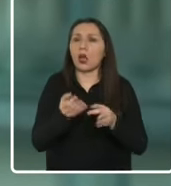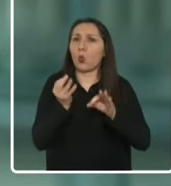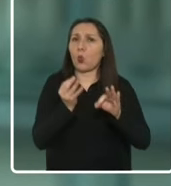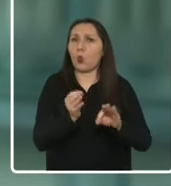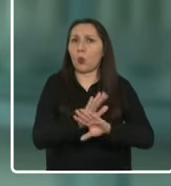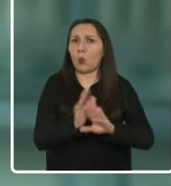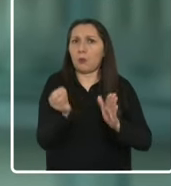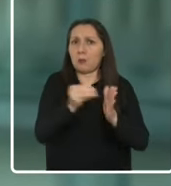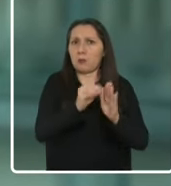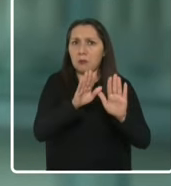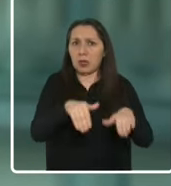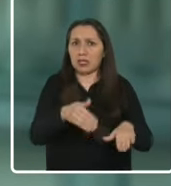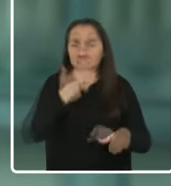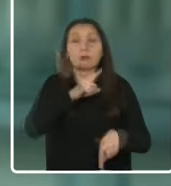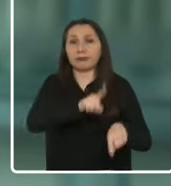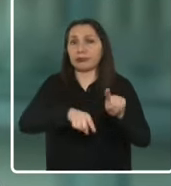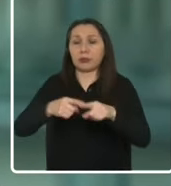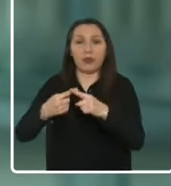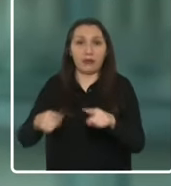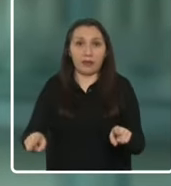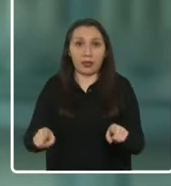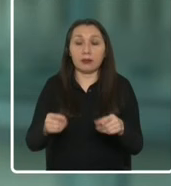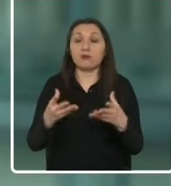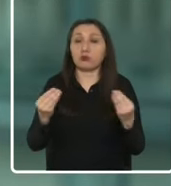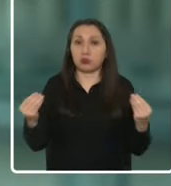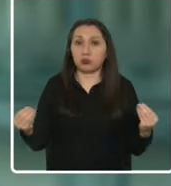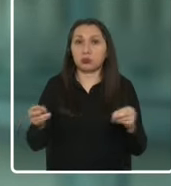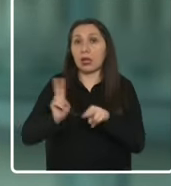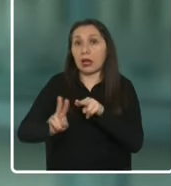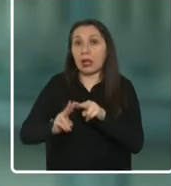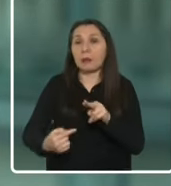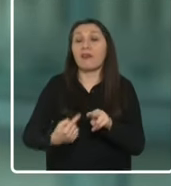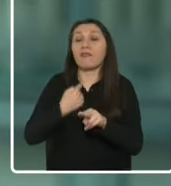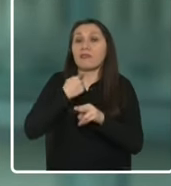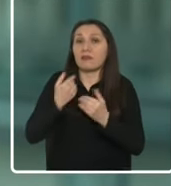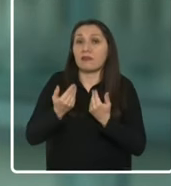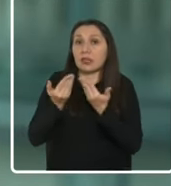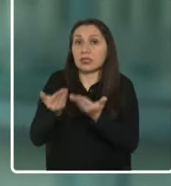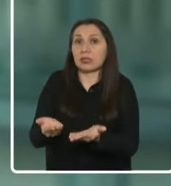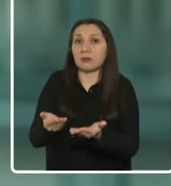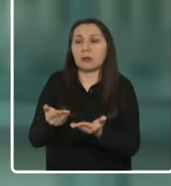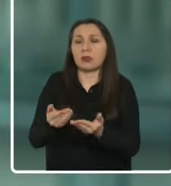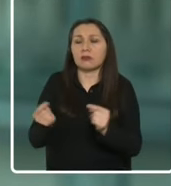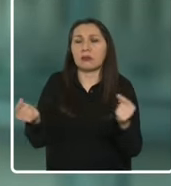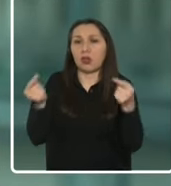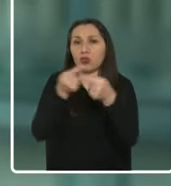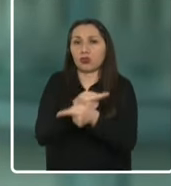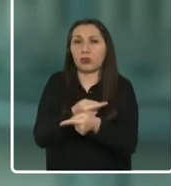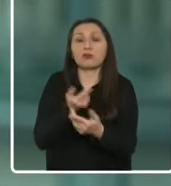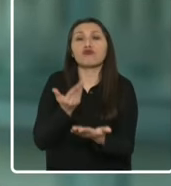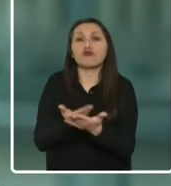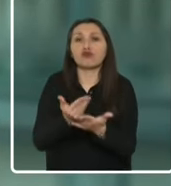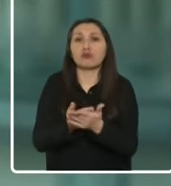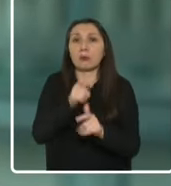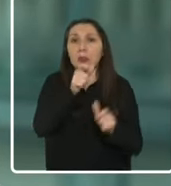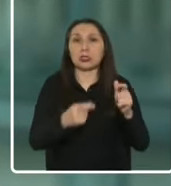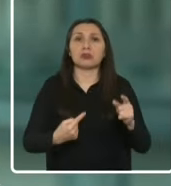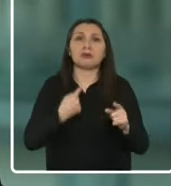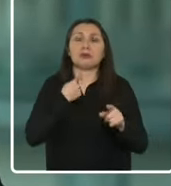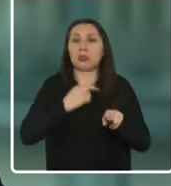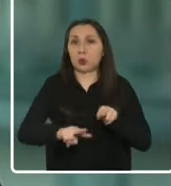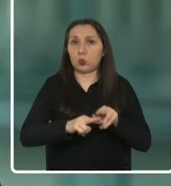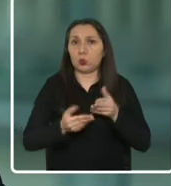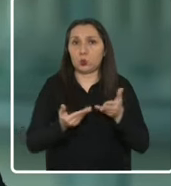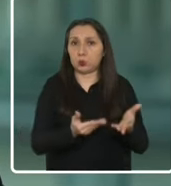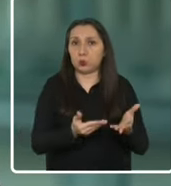más se pueden cometer los crímenes que allí se cometieron. Y por cierto, la reparación para las víctimas es contradictoria con favorecer a los victimarios. Y